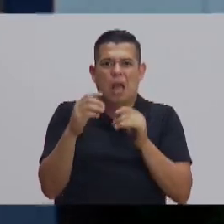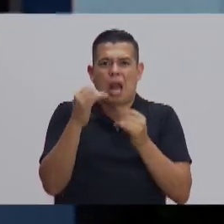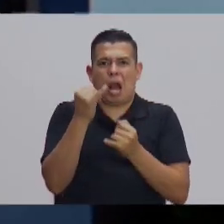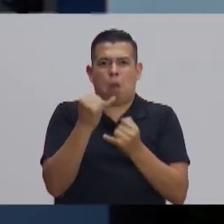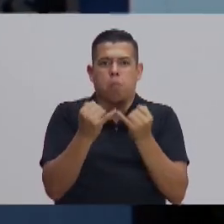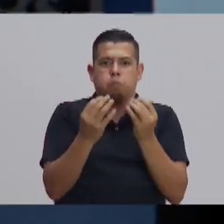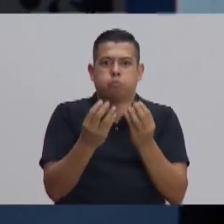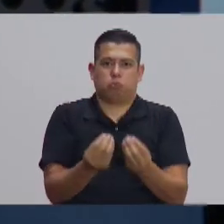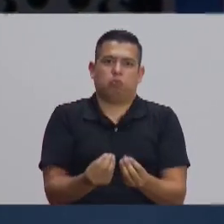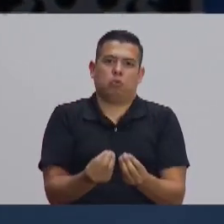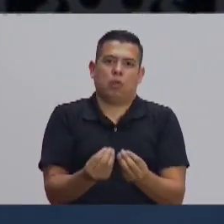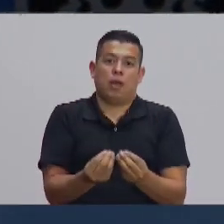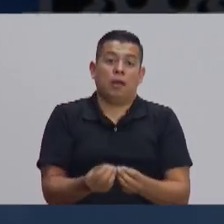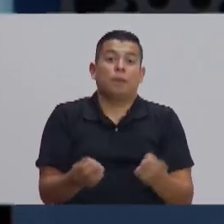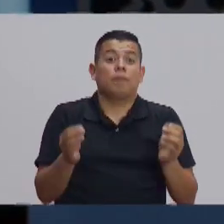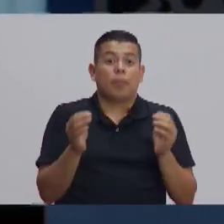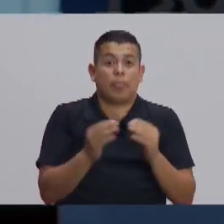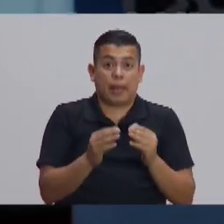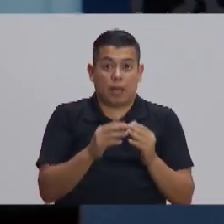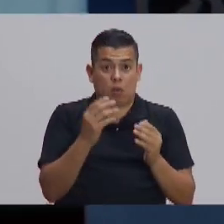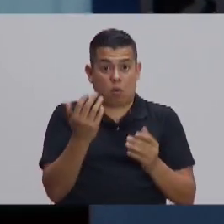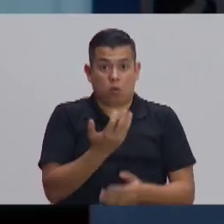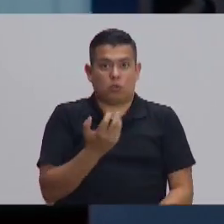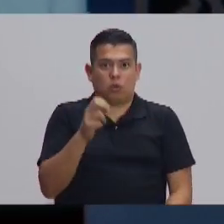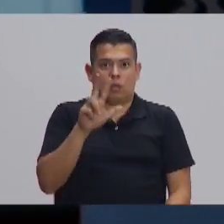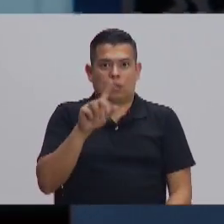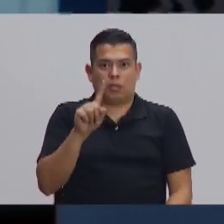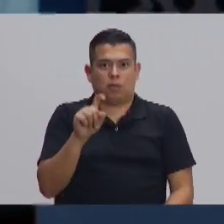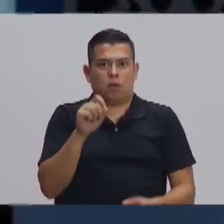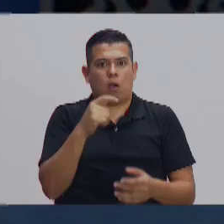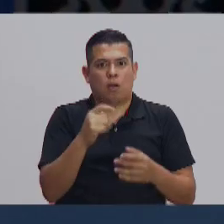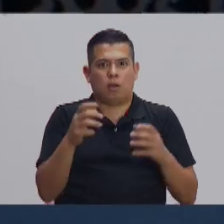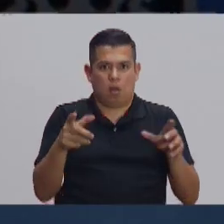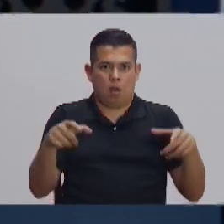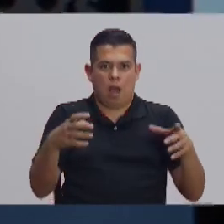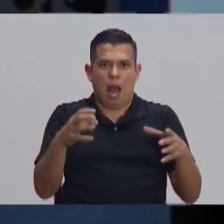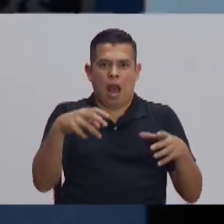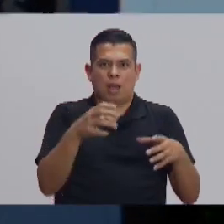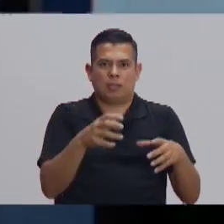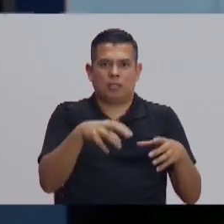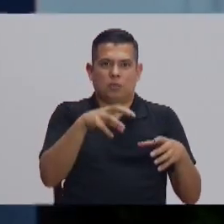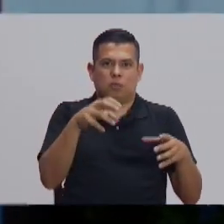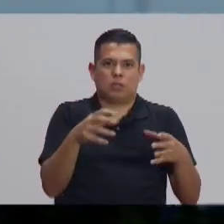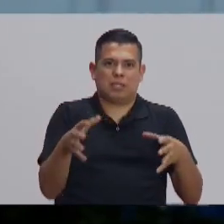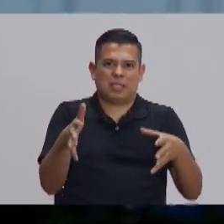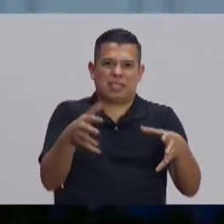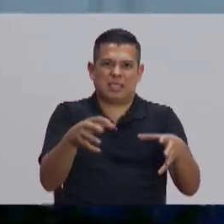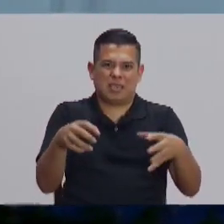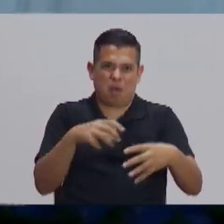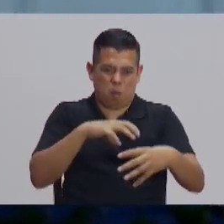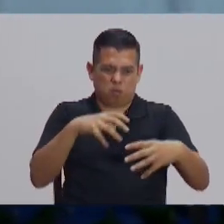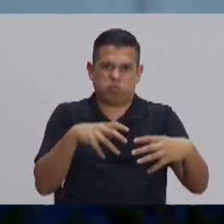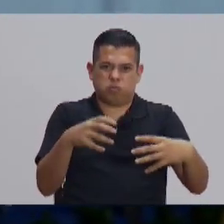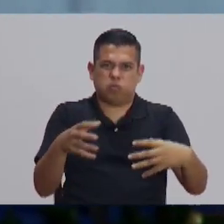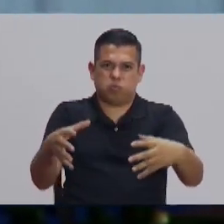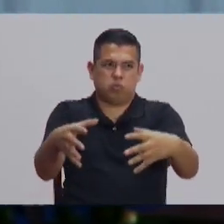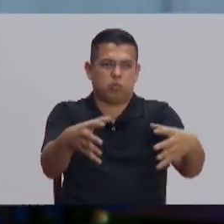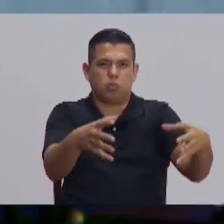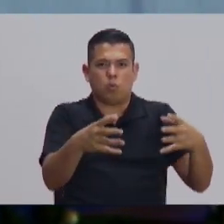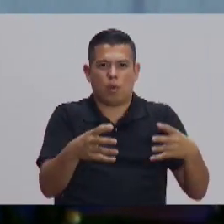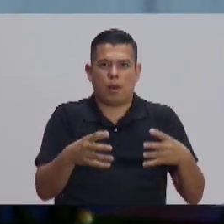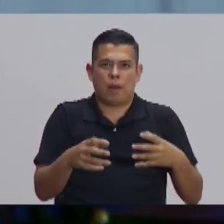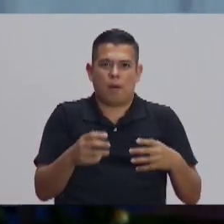yo creo que si pasamos en los cultos del 31 canastas sobre los propósitos que cada uno de